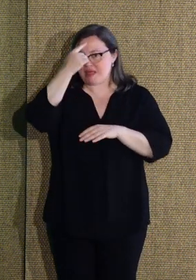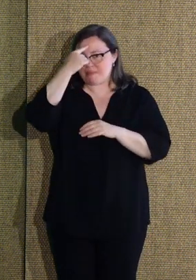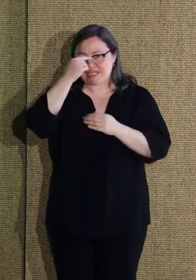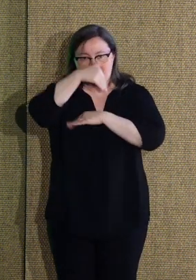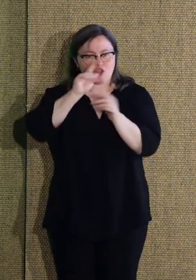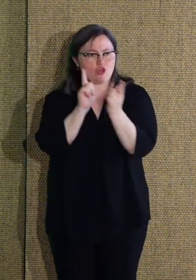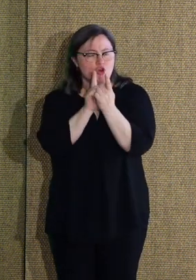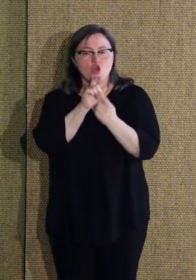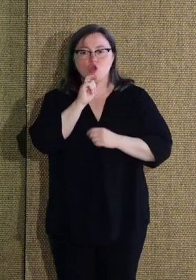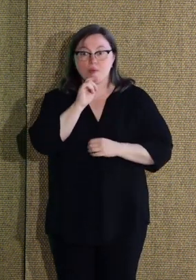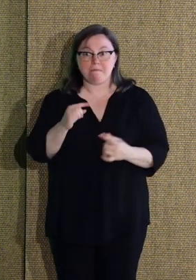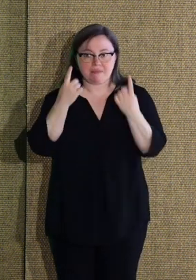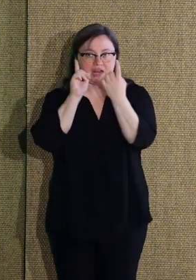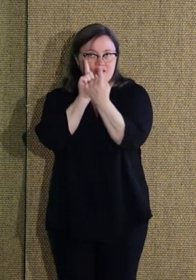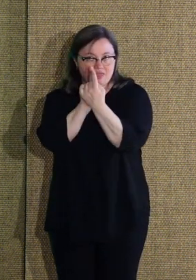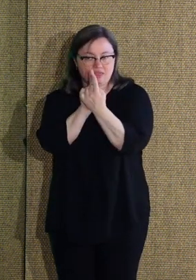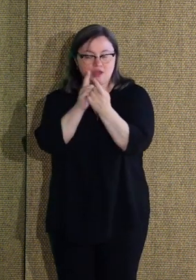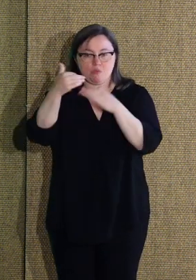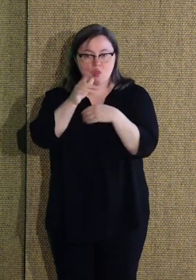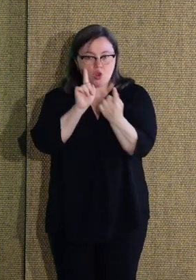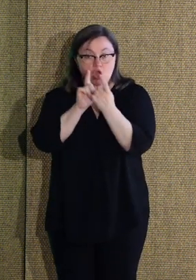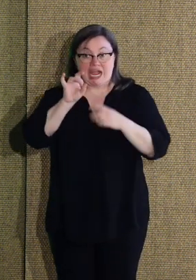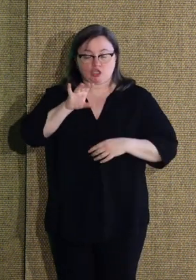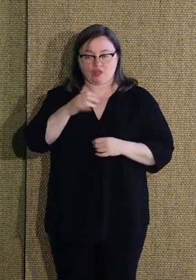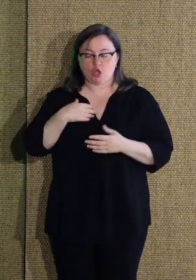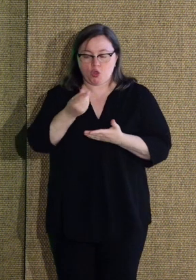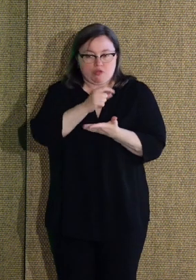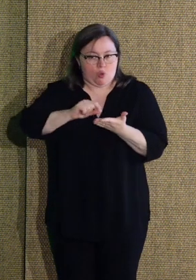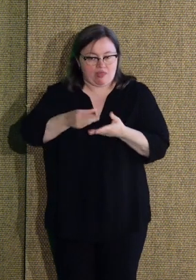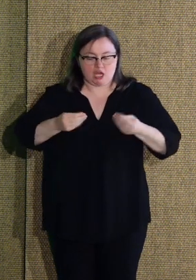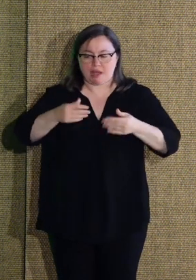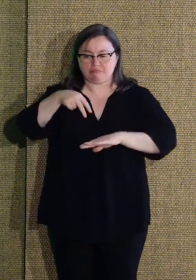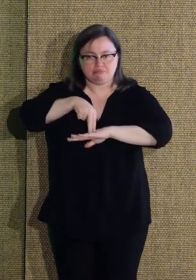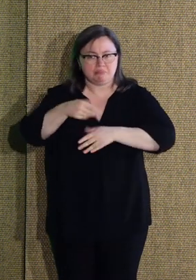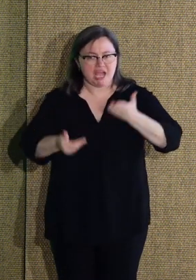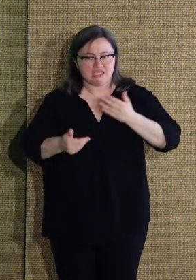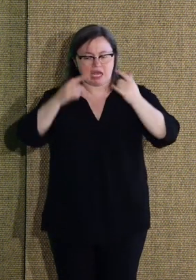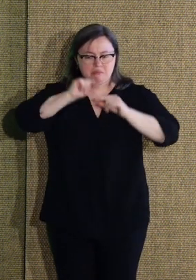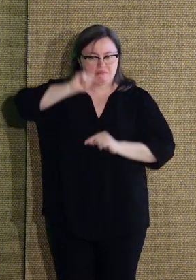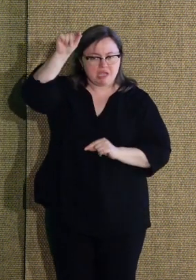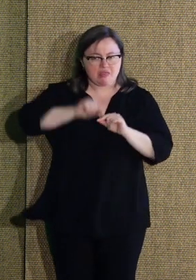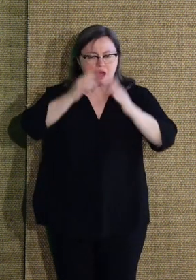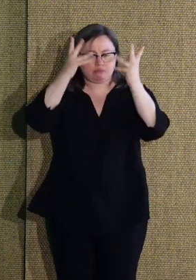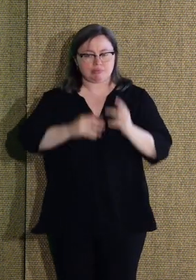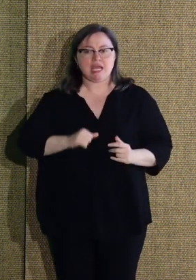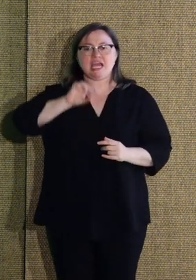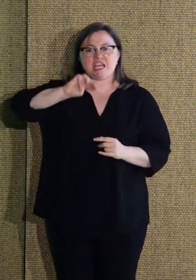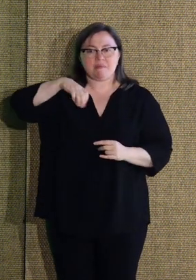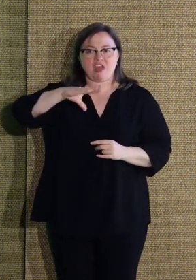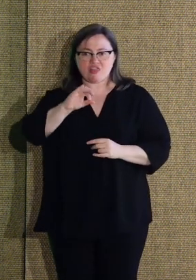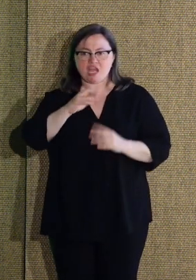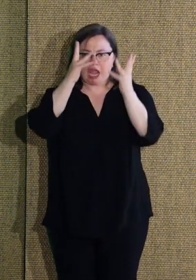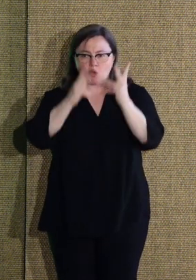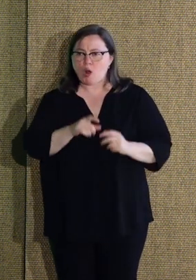mental. La primera vez que llegué al módulo, les llevé unos cuadernitos, les pesé, les medí, les calculé su índice de masa